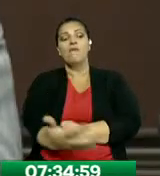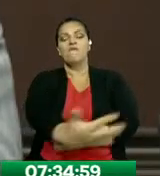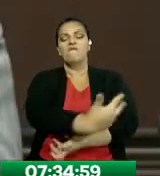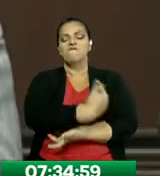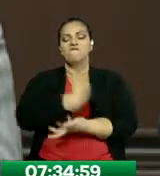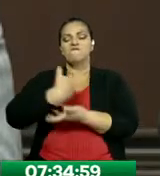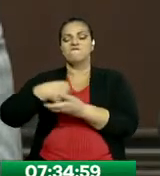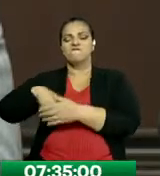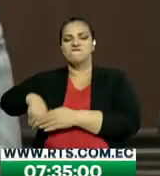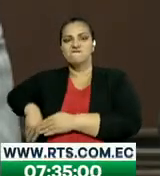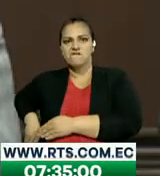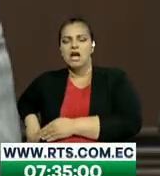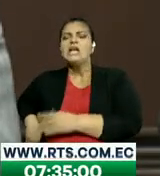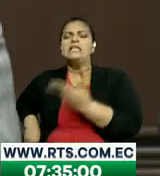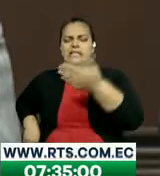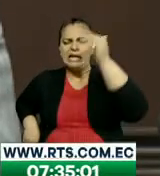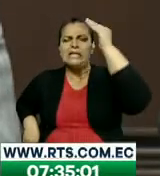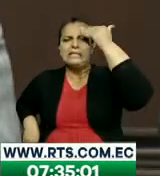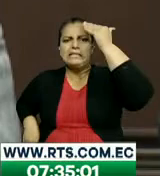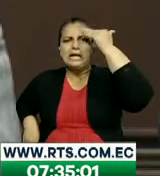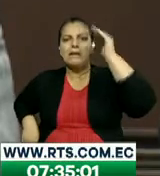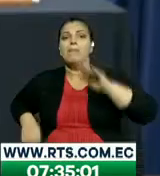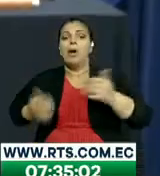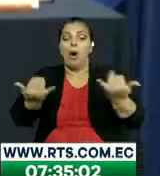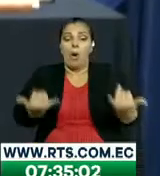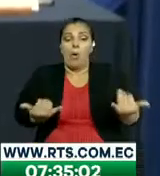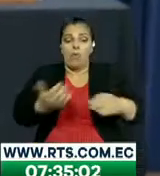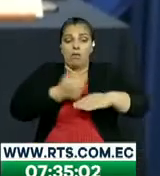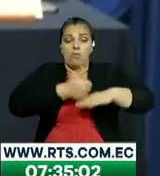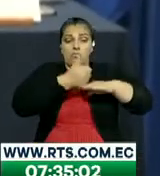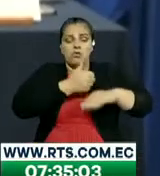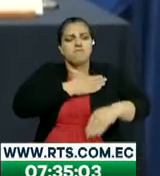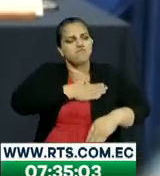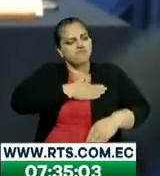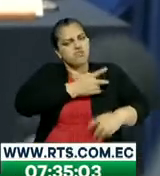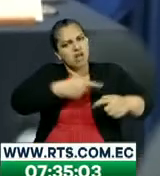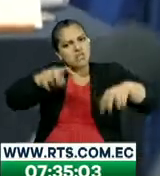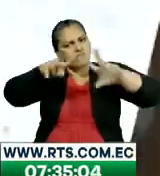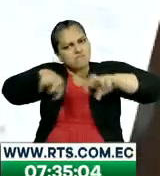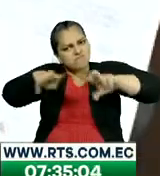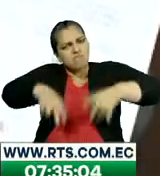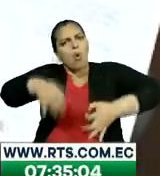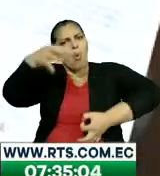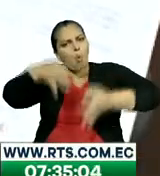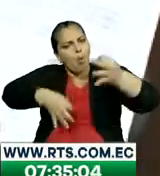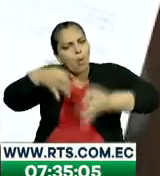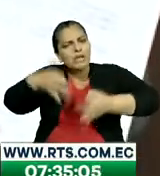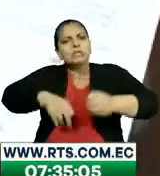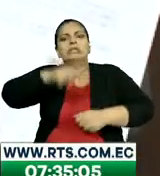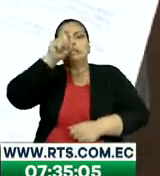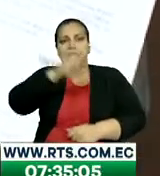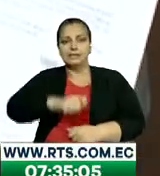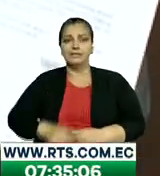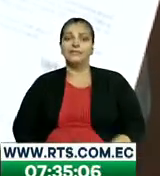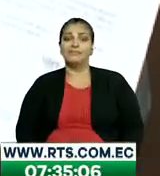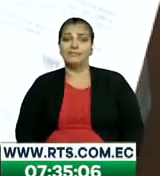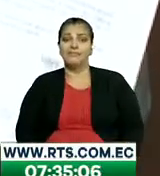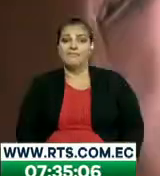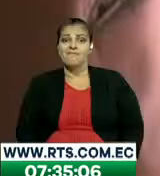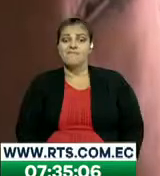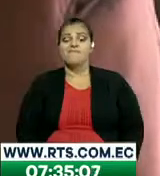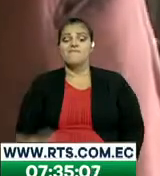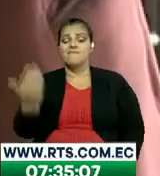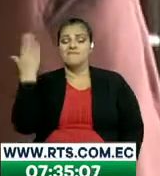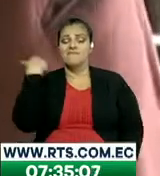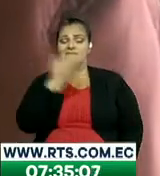requerimos que existan sentencias ejecutoriadas. El gobierno afirma que esta trama de corrupción en la que se ve envuelto nuevamente el anterior gobierno